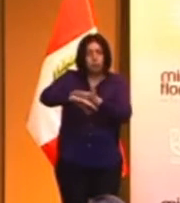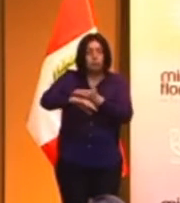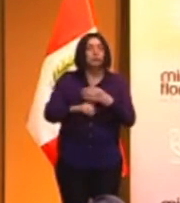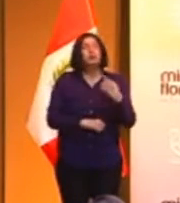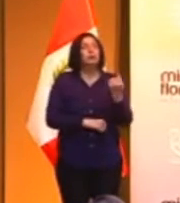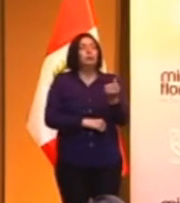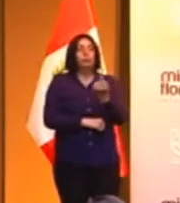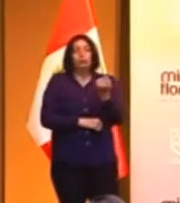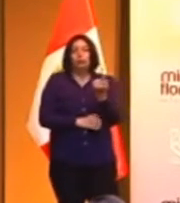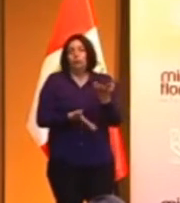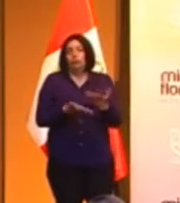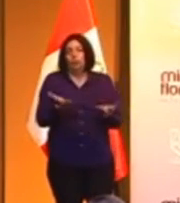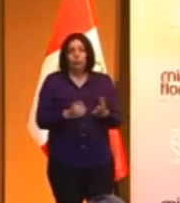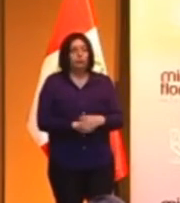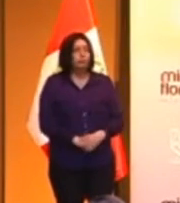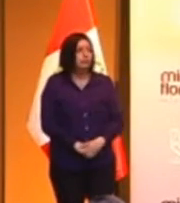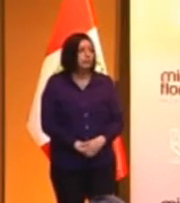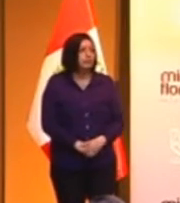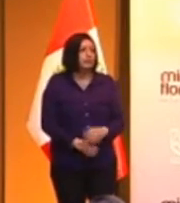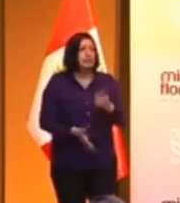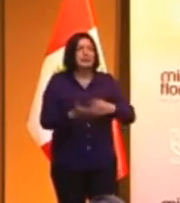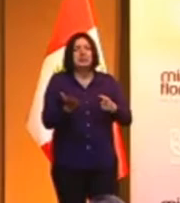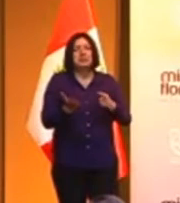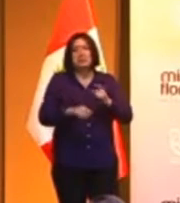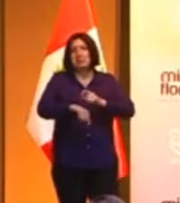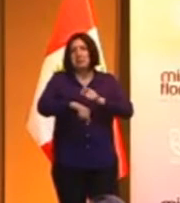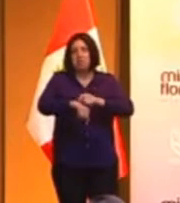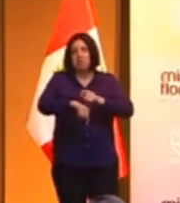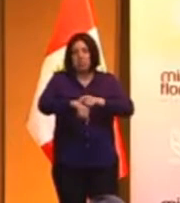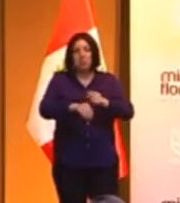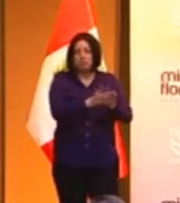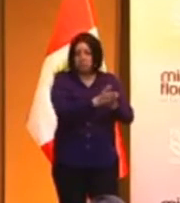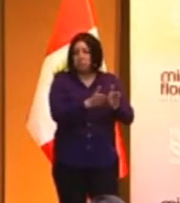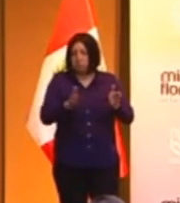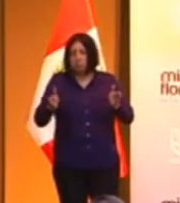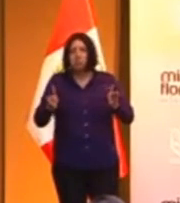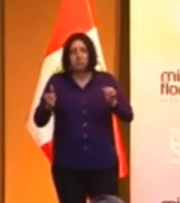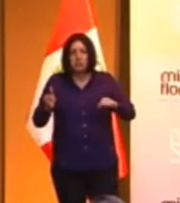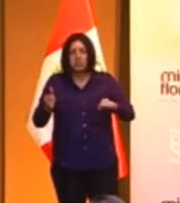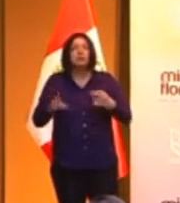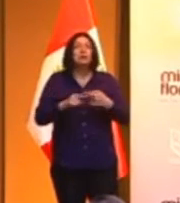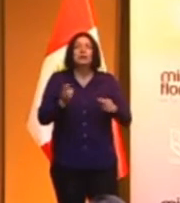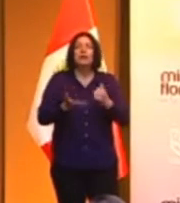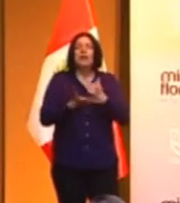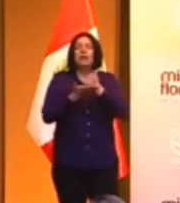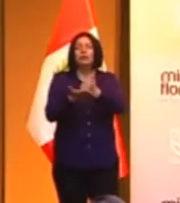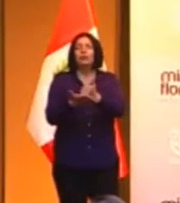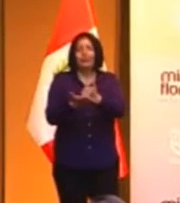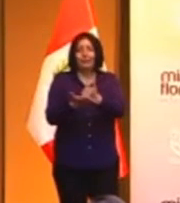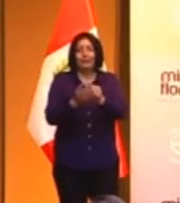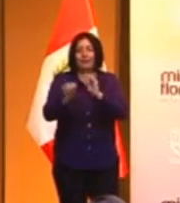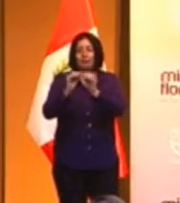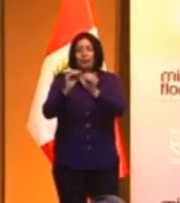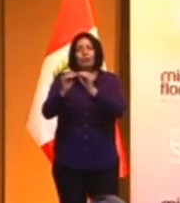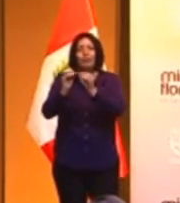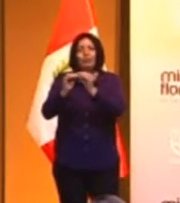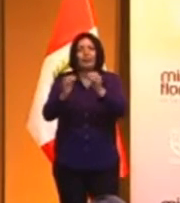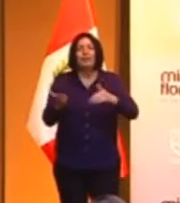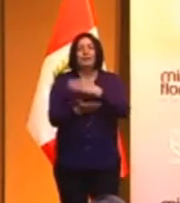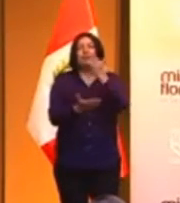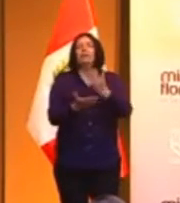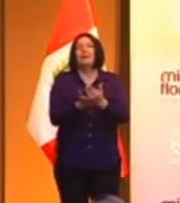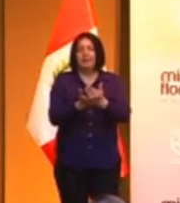no solo ha sido una obra que se hizo en el tiempo estimado, sino que ha ayudado a resolver la problemática de la